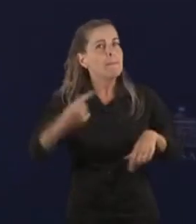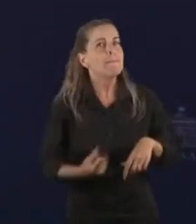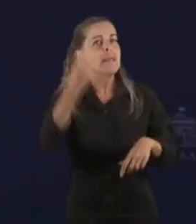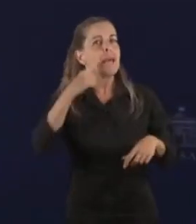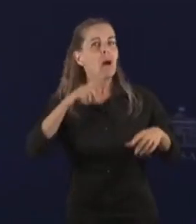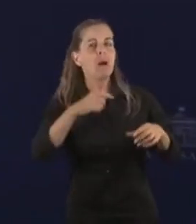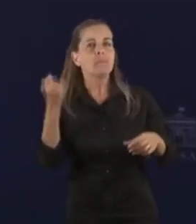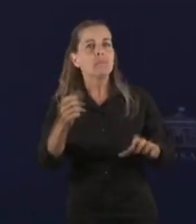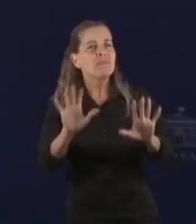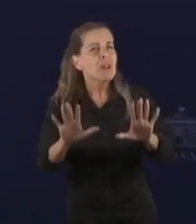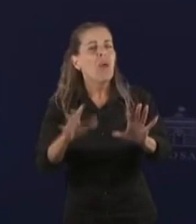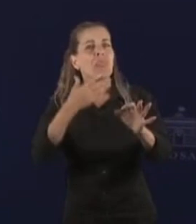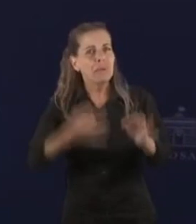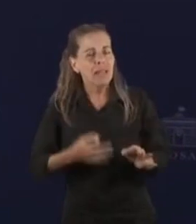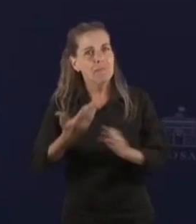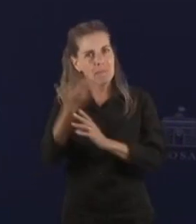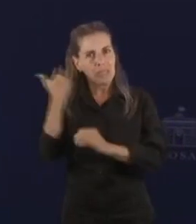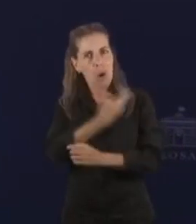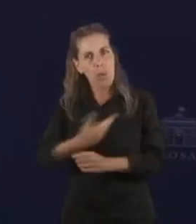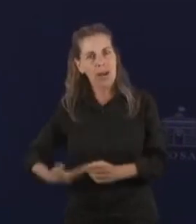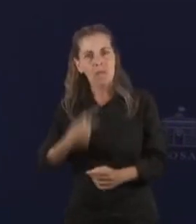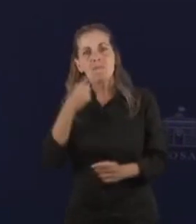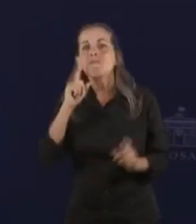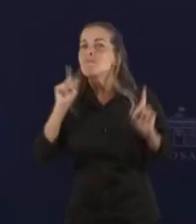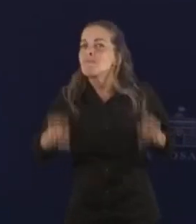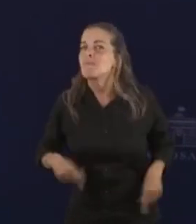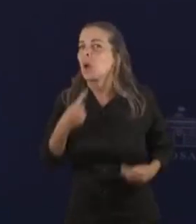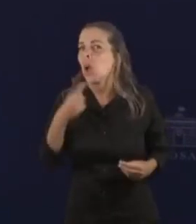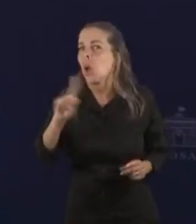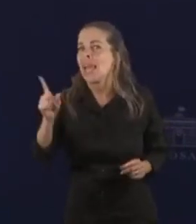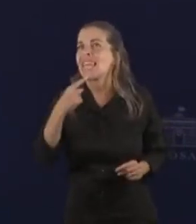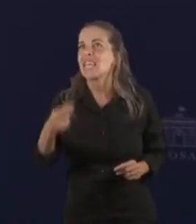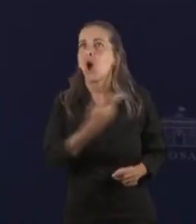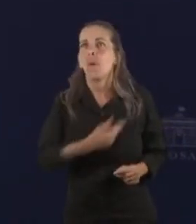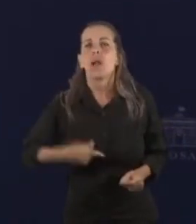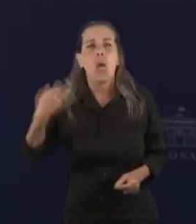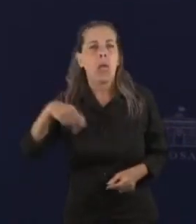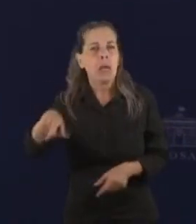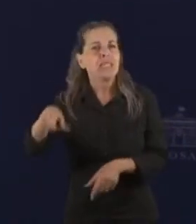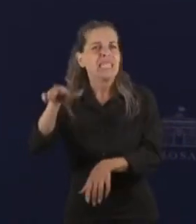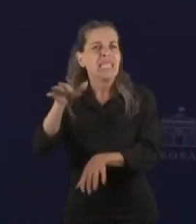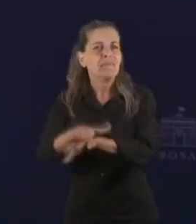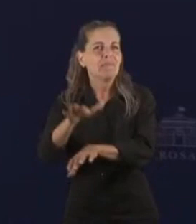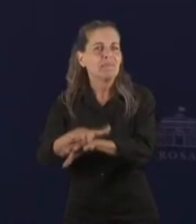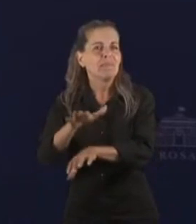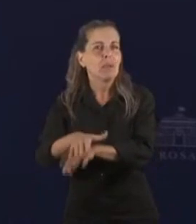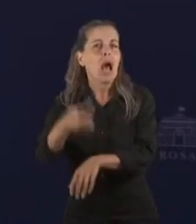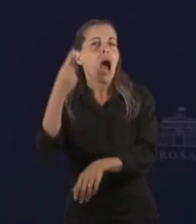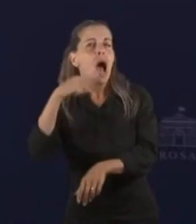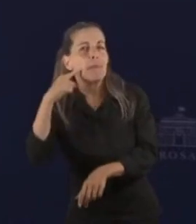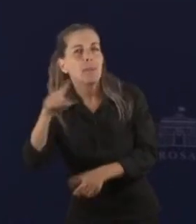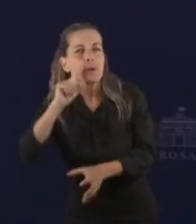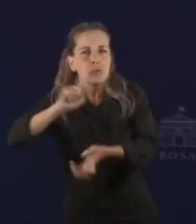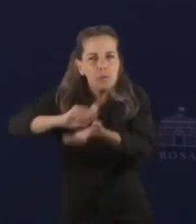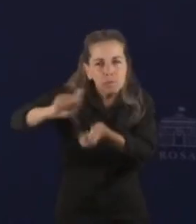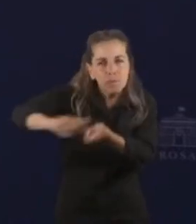escuché que el Gobernador haya confirmado que que efectivamente fue intencional Sí que tenía algunos indicios pero no que lo haya confirmado de